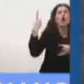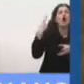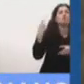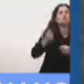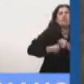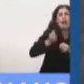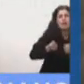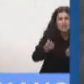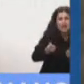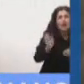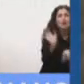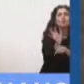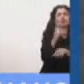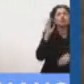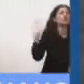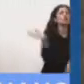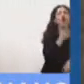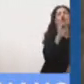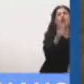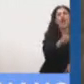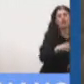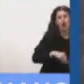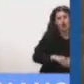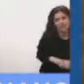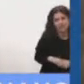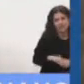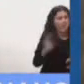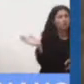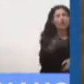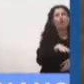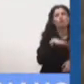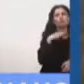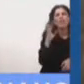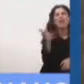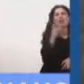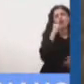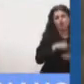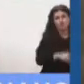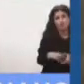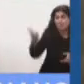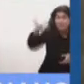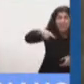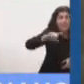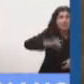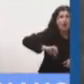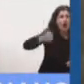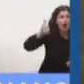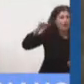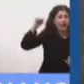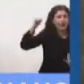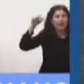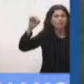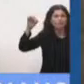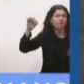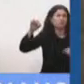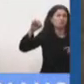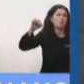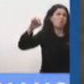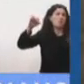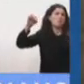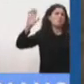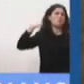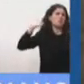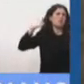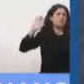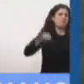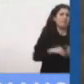realidad iban a ser 45, finalmente se trataron 33. Dentro de esos pliegos estaba, por supuesto, el de la controvertida